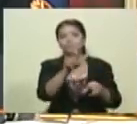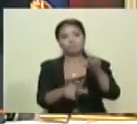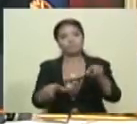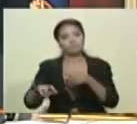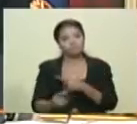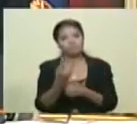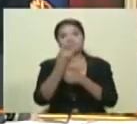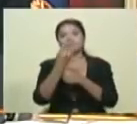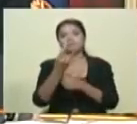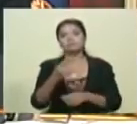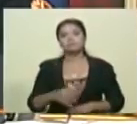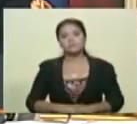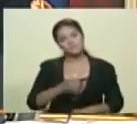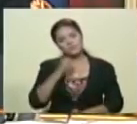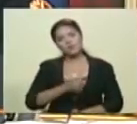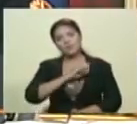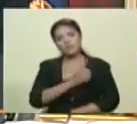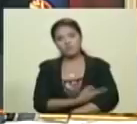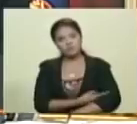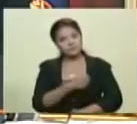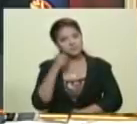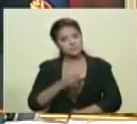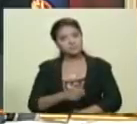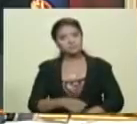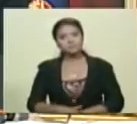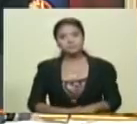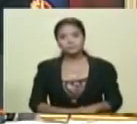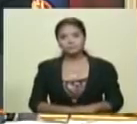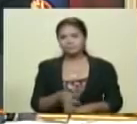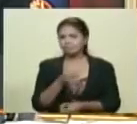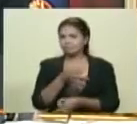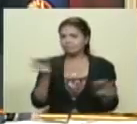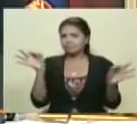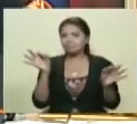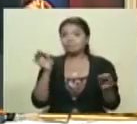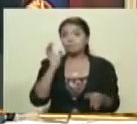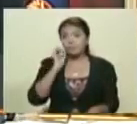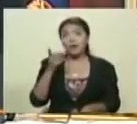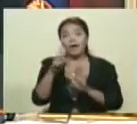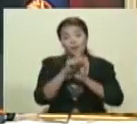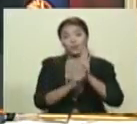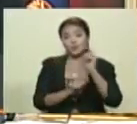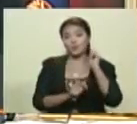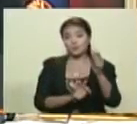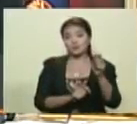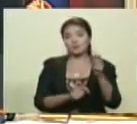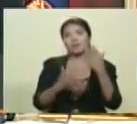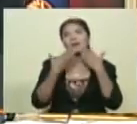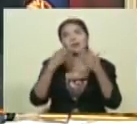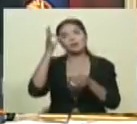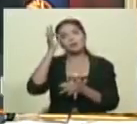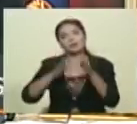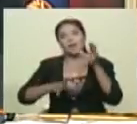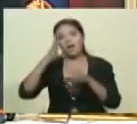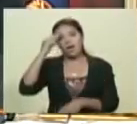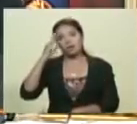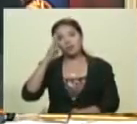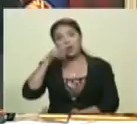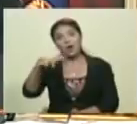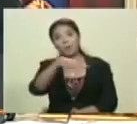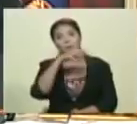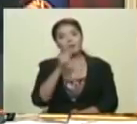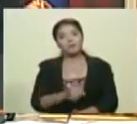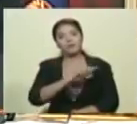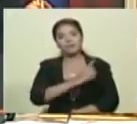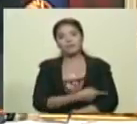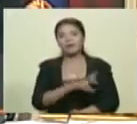Con contundencia legal. Absoluta. Para eso tenemos constituyentes. Gracias a Dios, a la Virgen y al pueblo heroico de